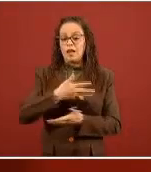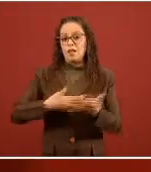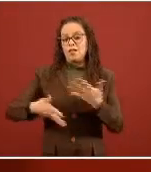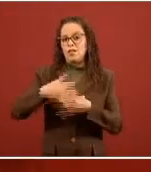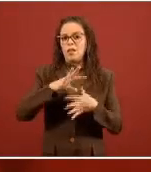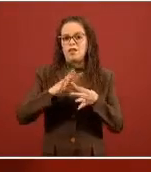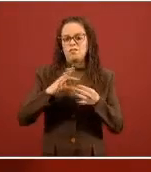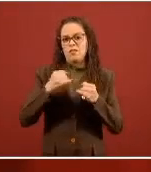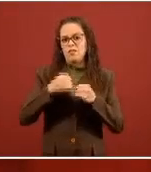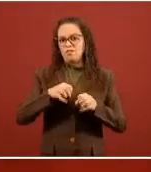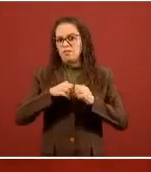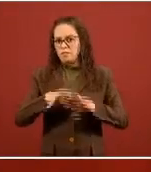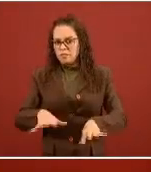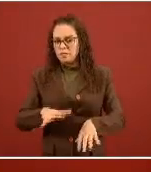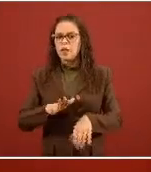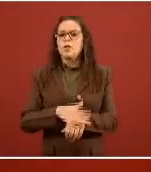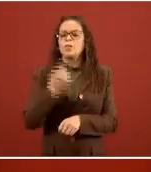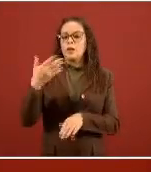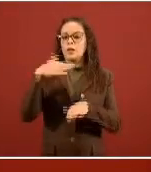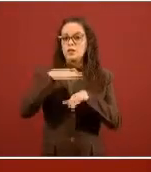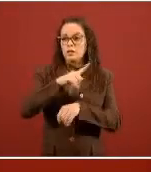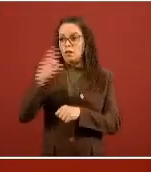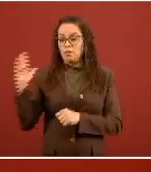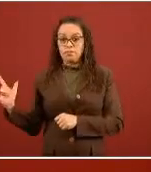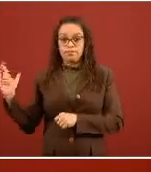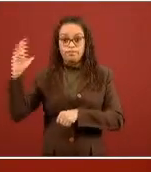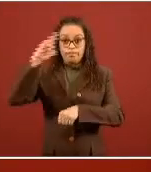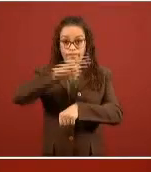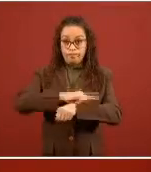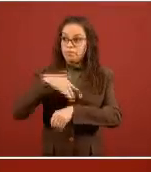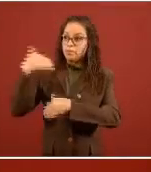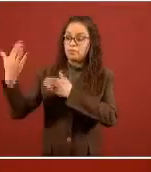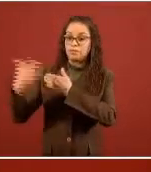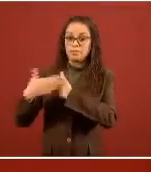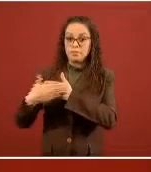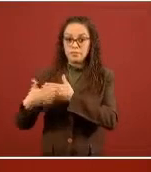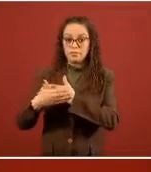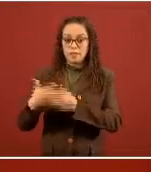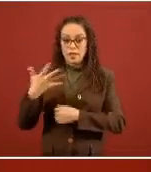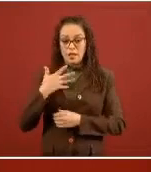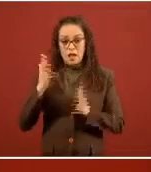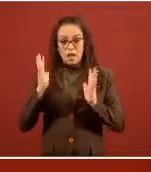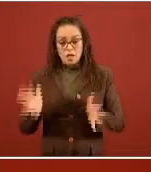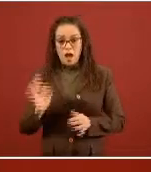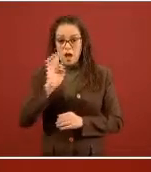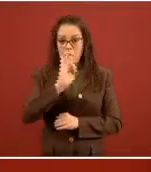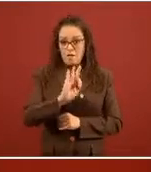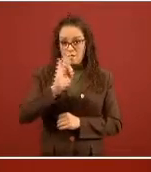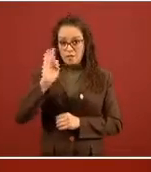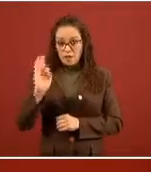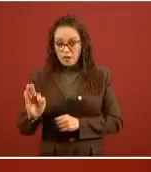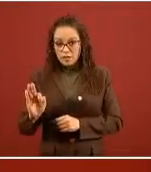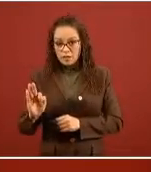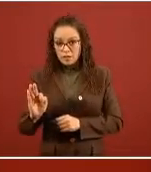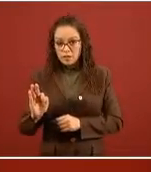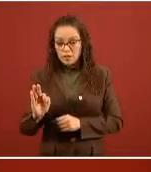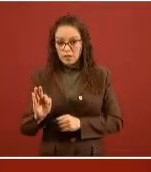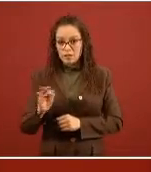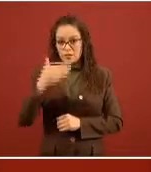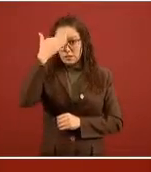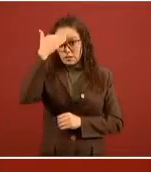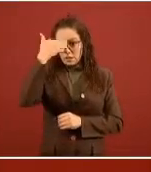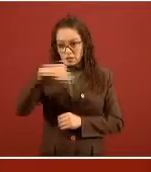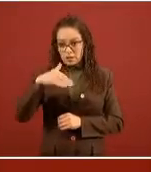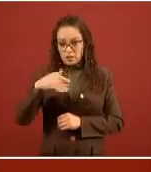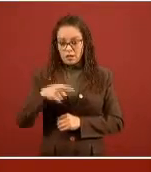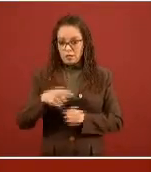los vuelos que se tienen ya en puerta, si hay una fecha táctica o ya considerada para que este